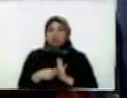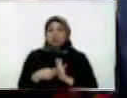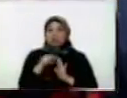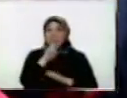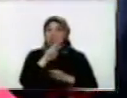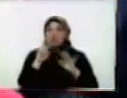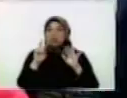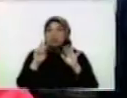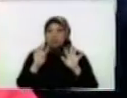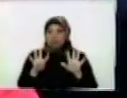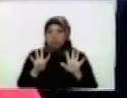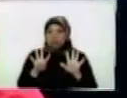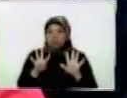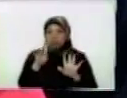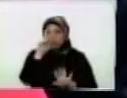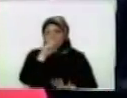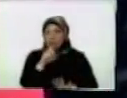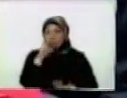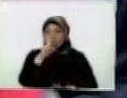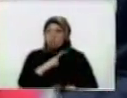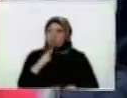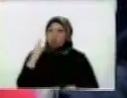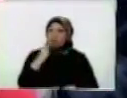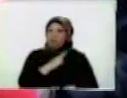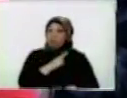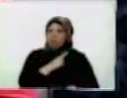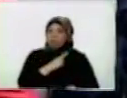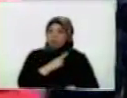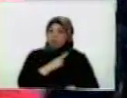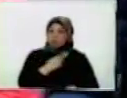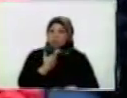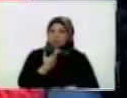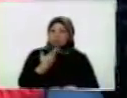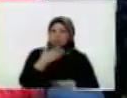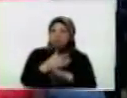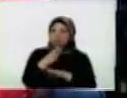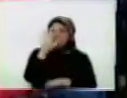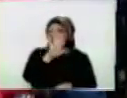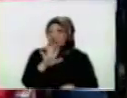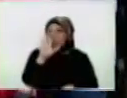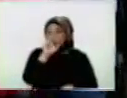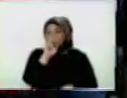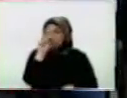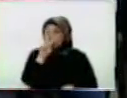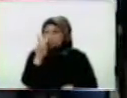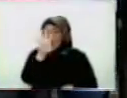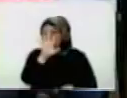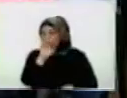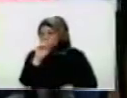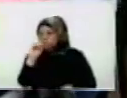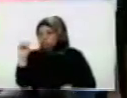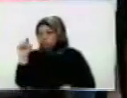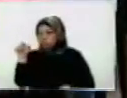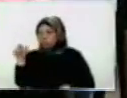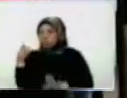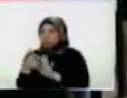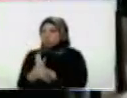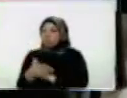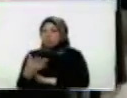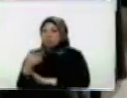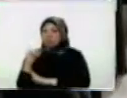77, ocupando cargo en el oriente del país, crea la primera célula del Ejército Popular